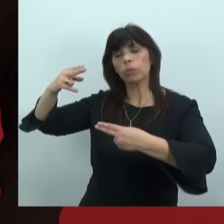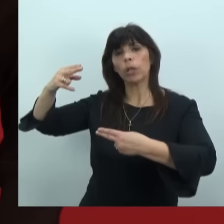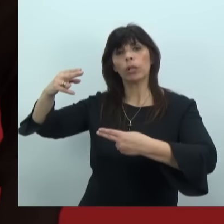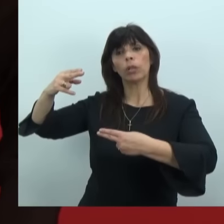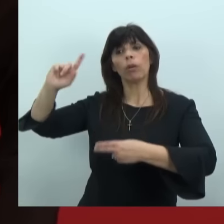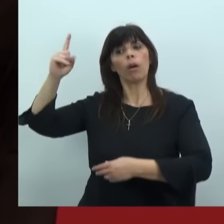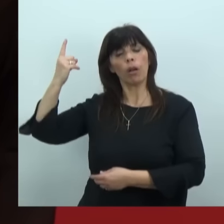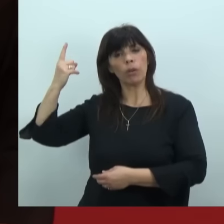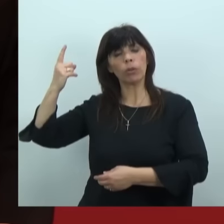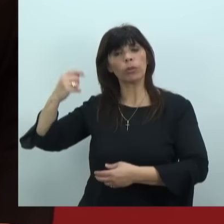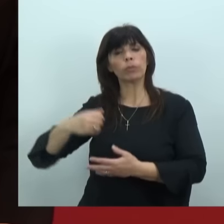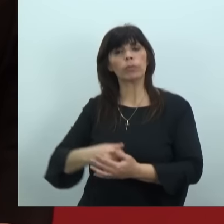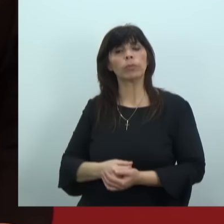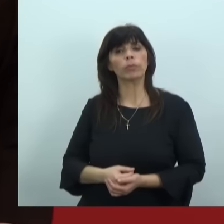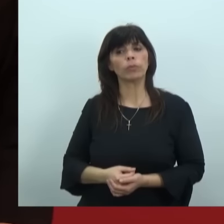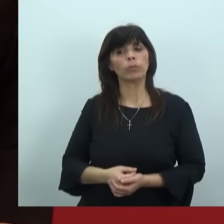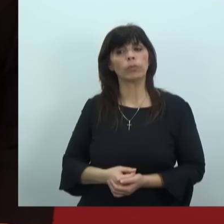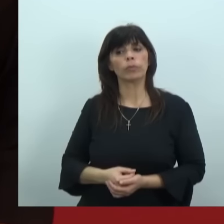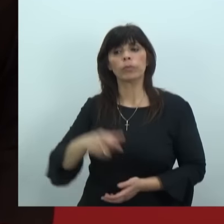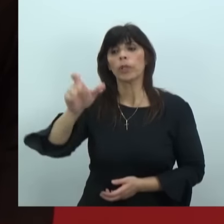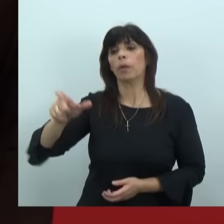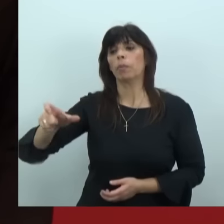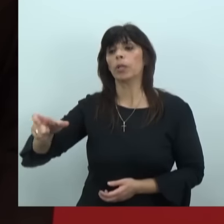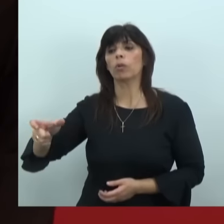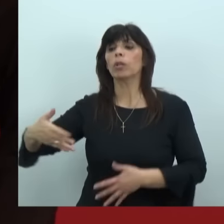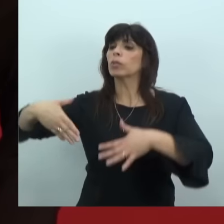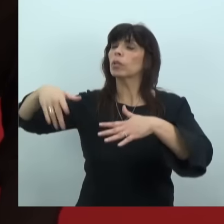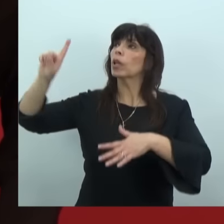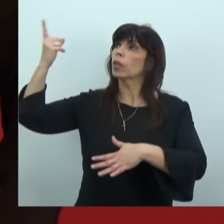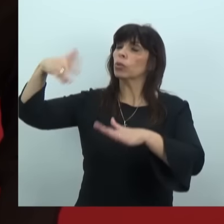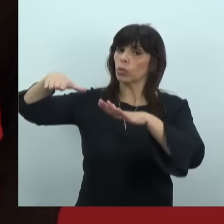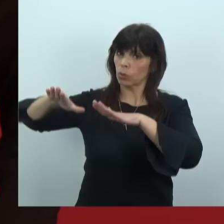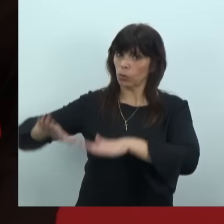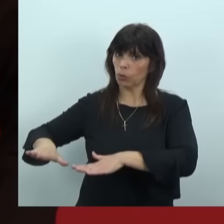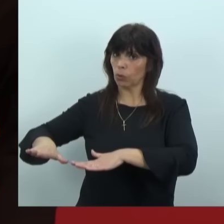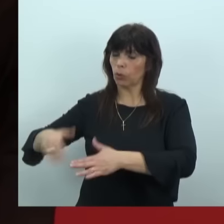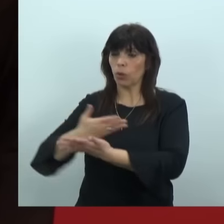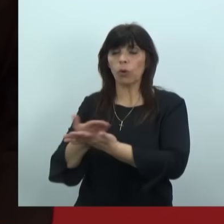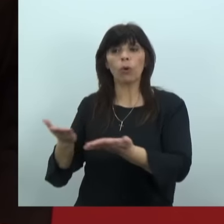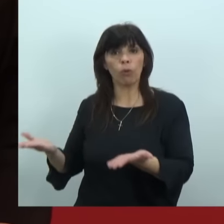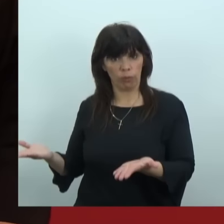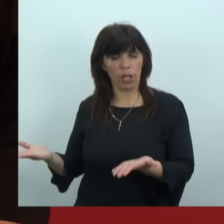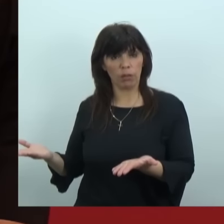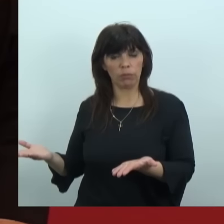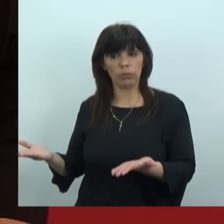tienen reverencia, a los que le confían y a los que esperan en Él.